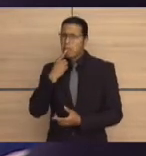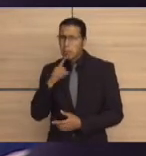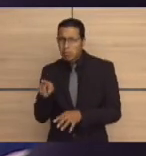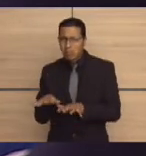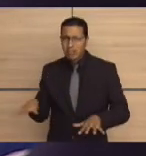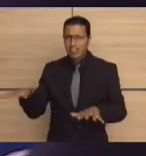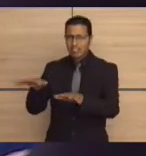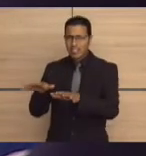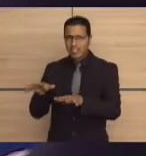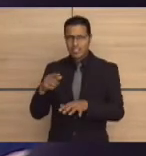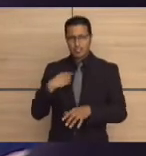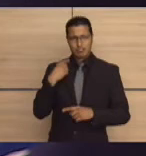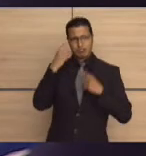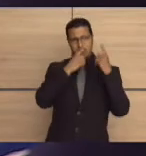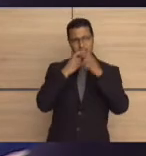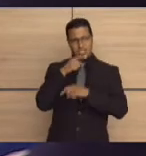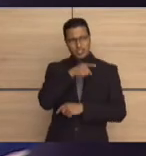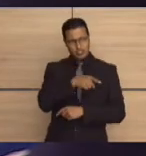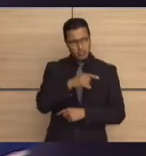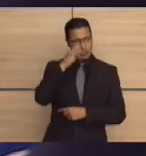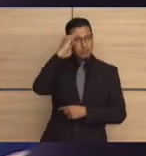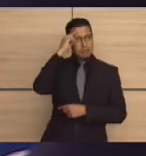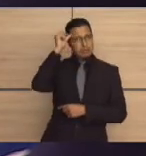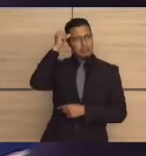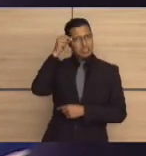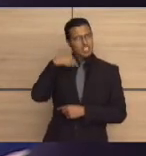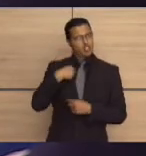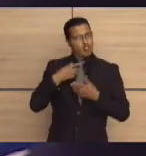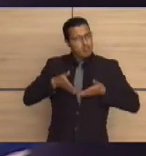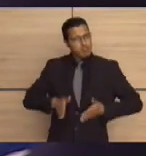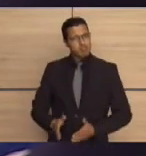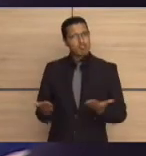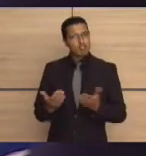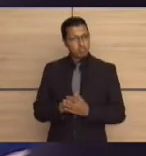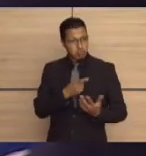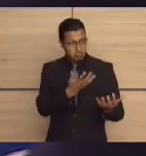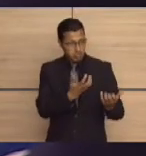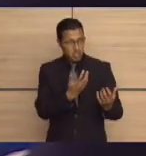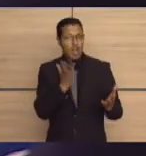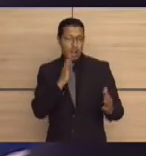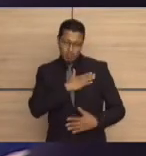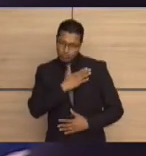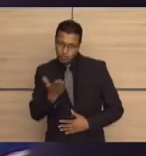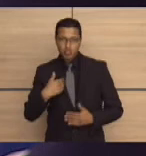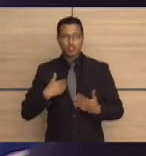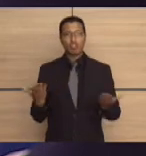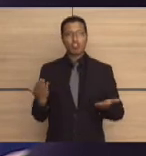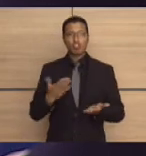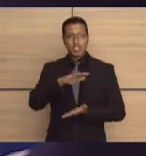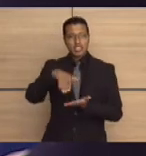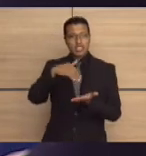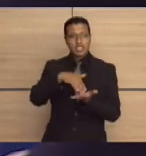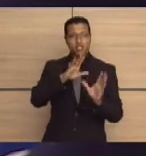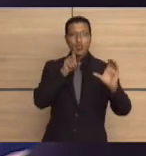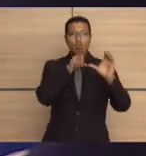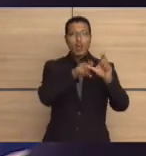Y yo le dije, si a usted le inspira saber la tierra de donde soy, Con mucho gusto y a mucho honor, yo soy del centro de La Guajira,